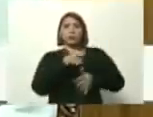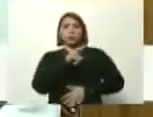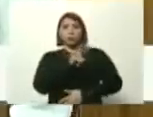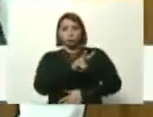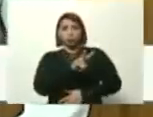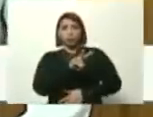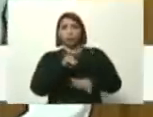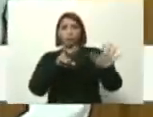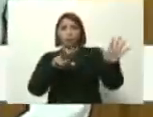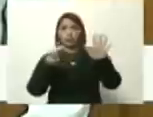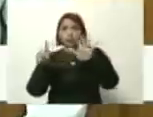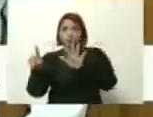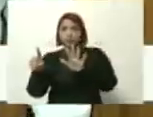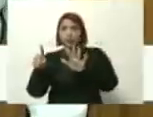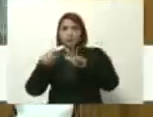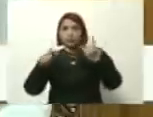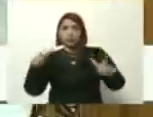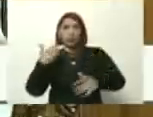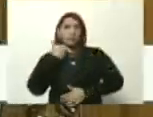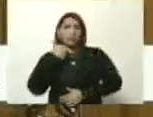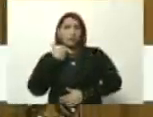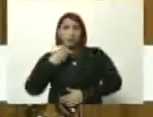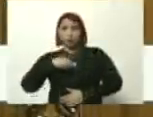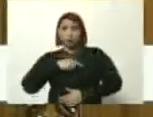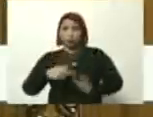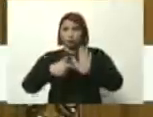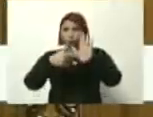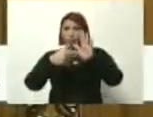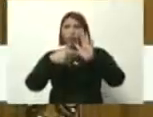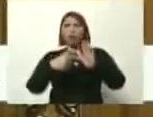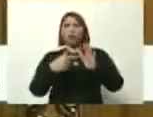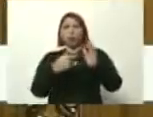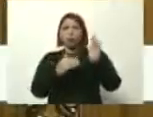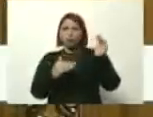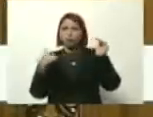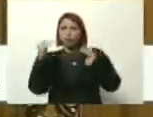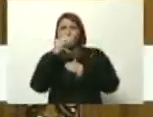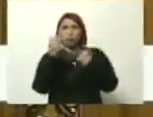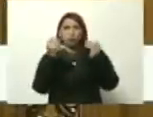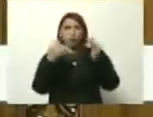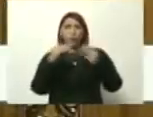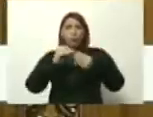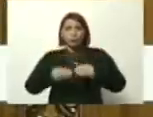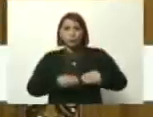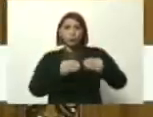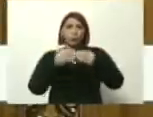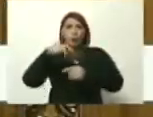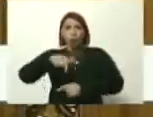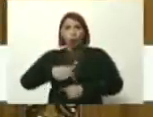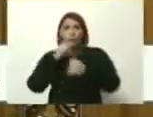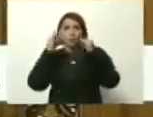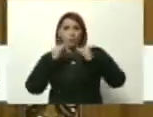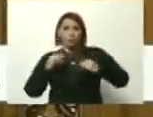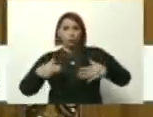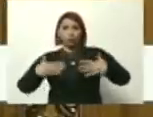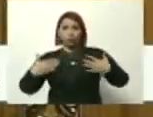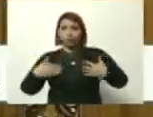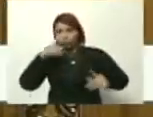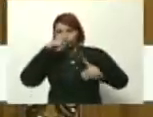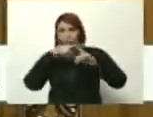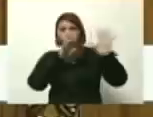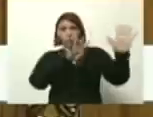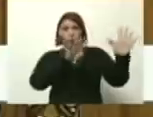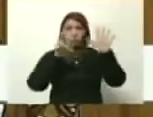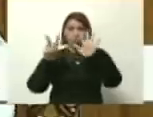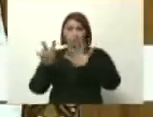7.276 casos activos. Hemos mostrado una tasa de recuperación que hoy felizmente alcanza un